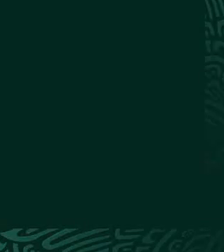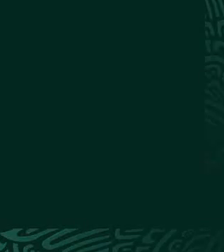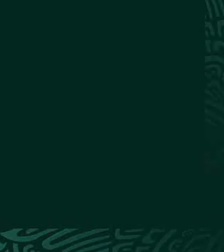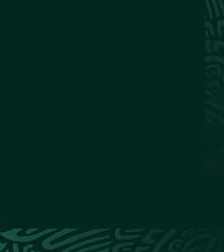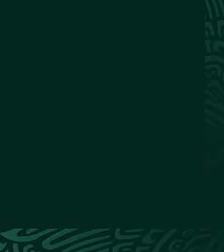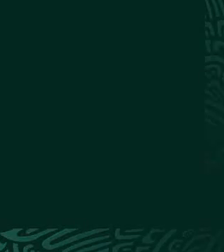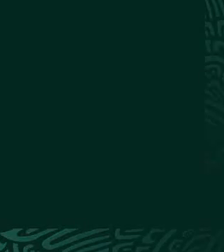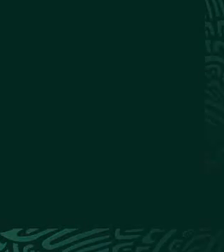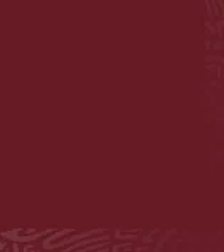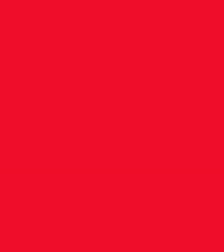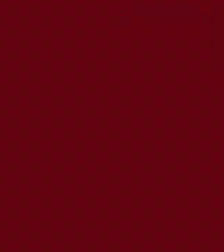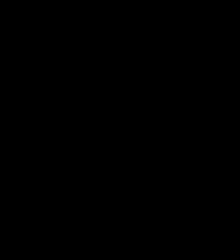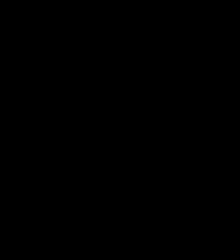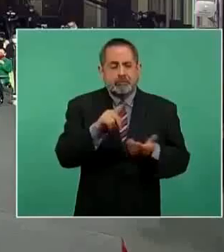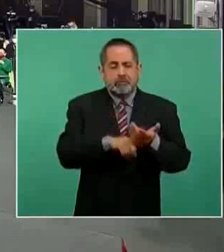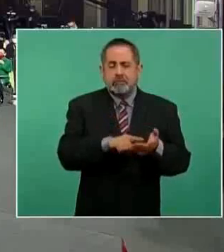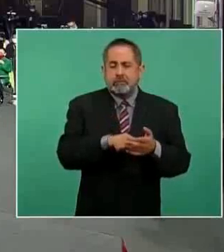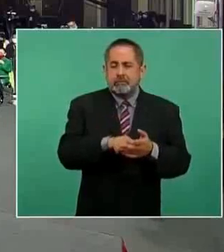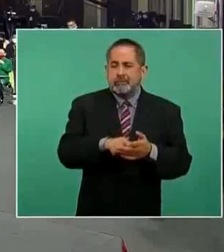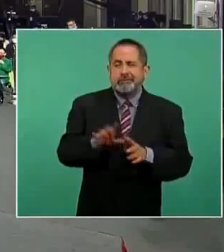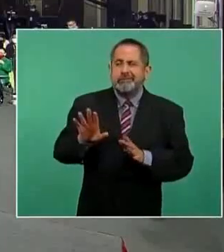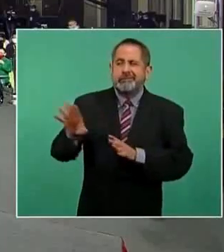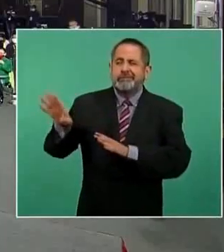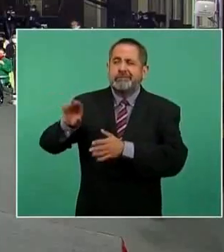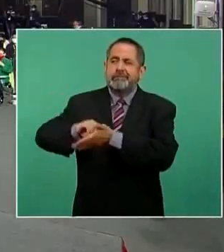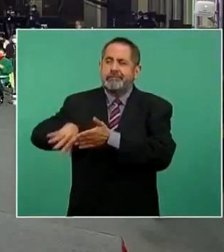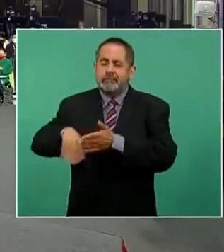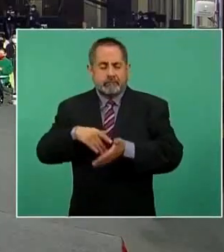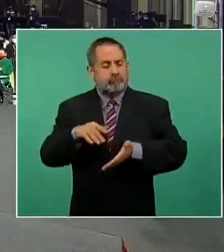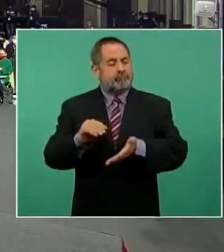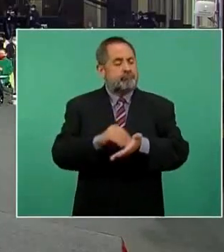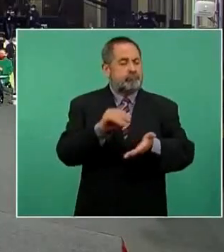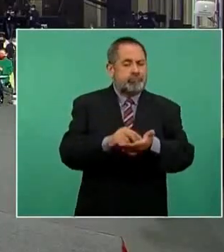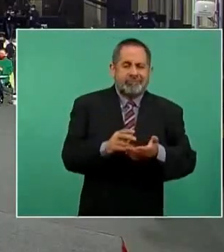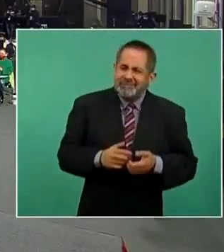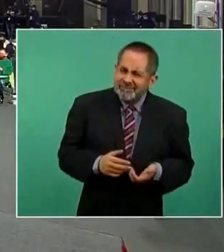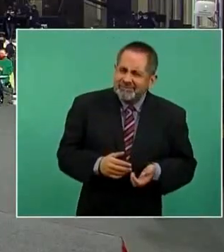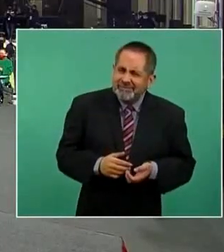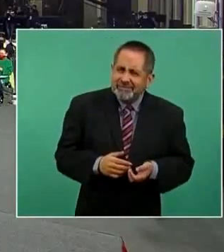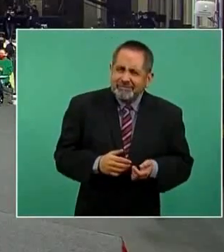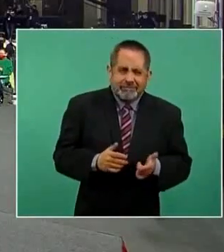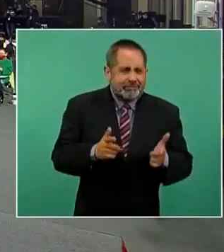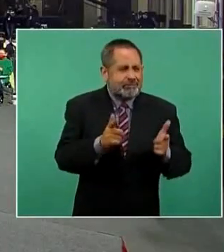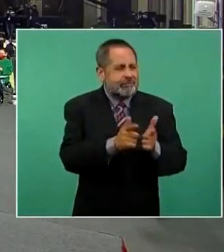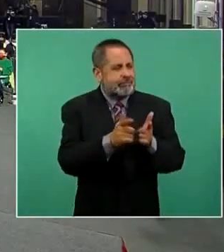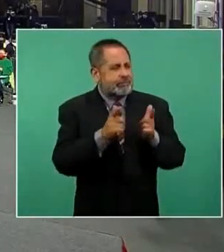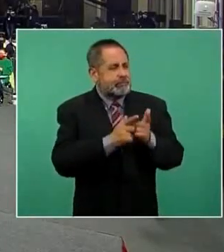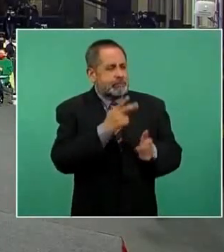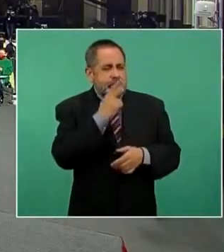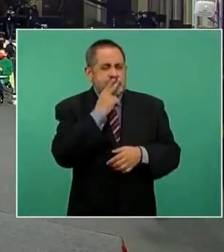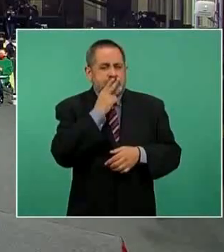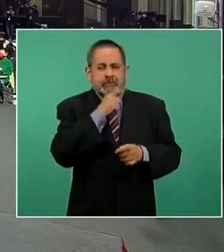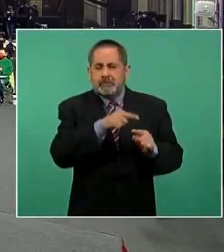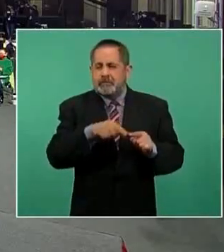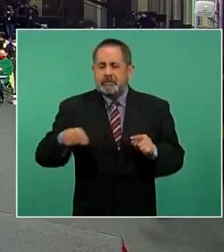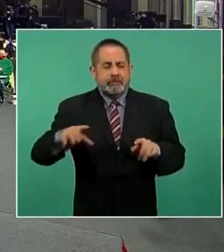Gobierno de México. En un grupo predilecto del régimen